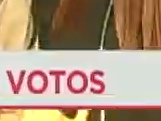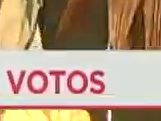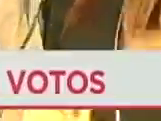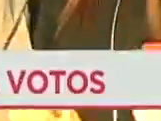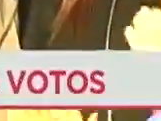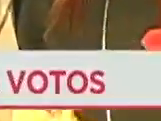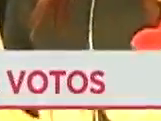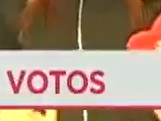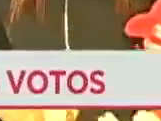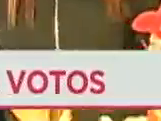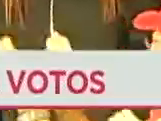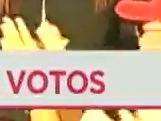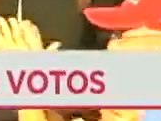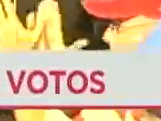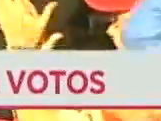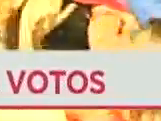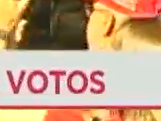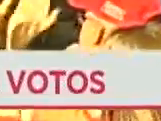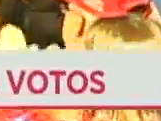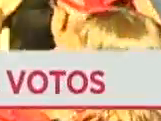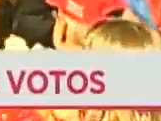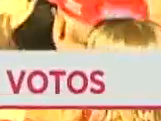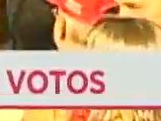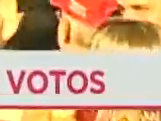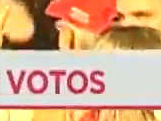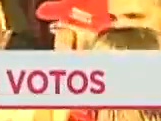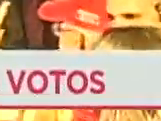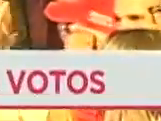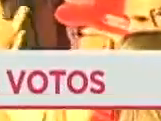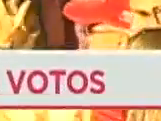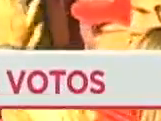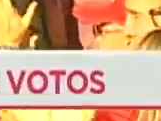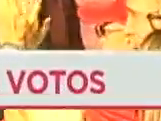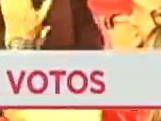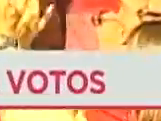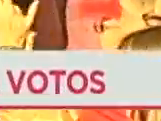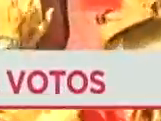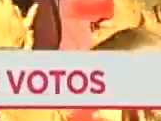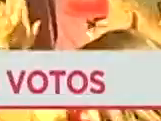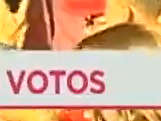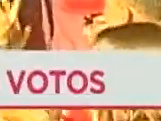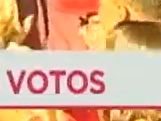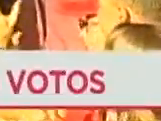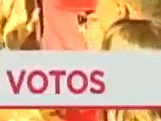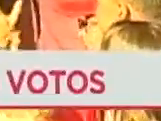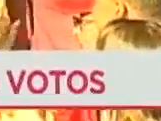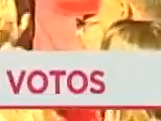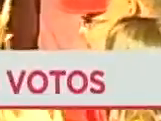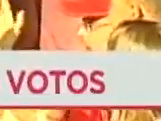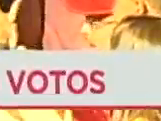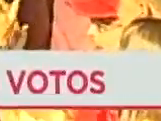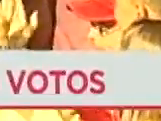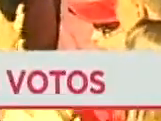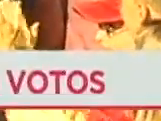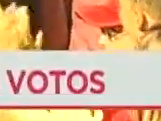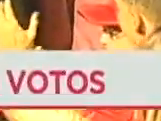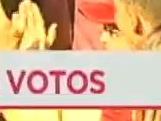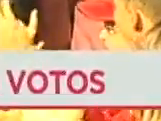e indestructible a nuestro hermano presidente,